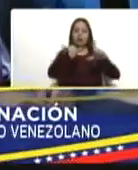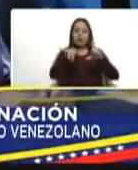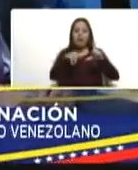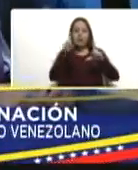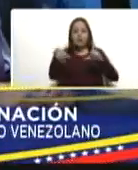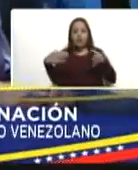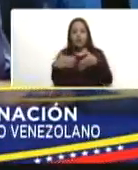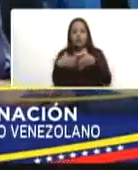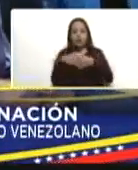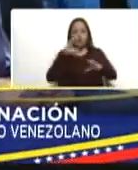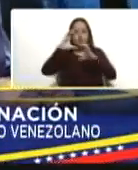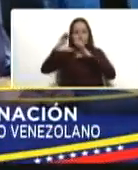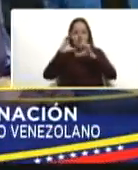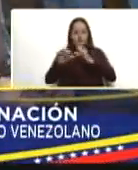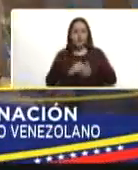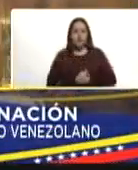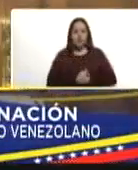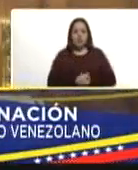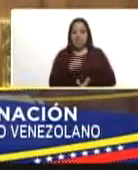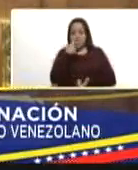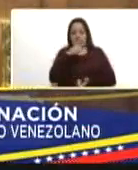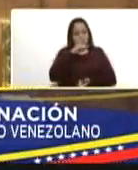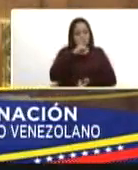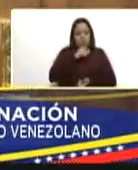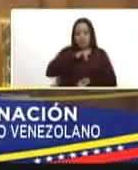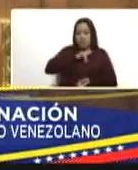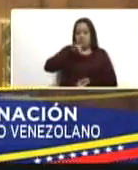medios no vayas a Venezuela